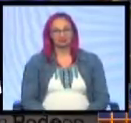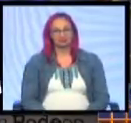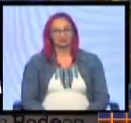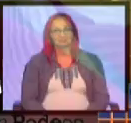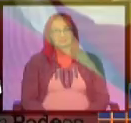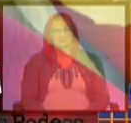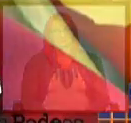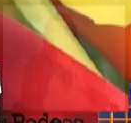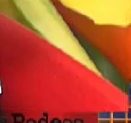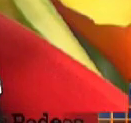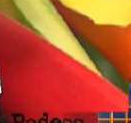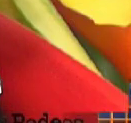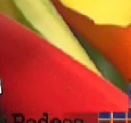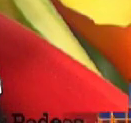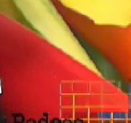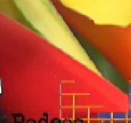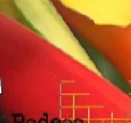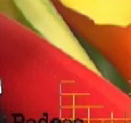divinos.